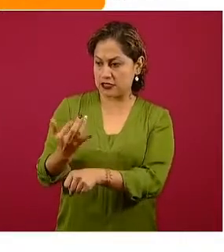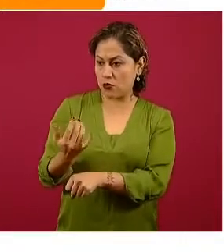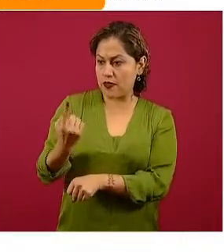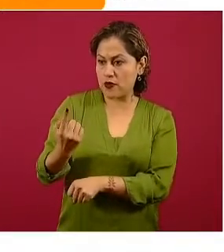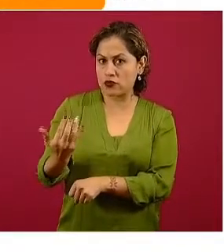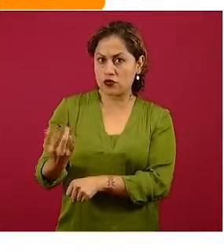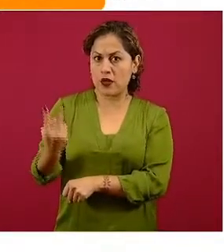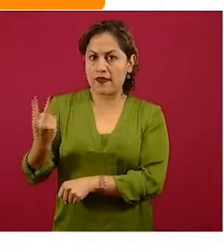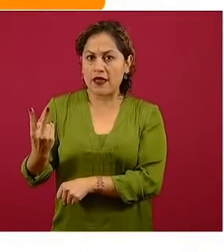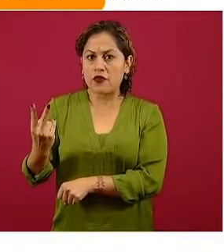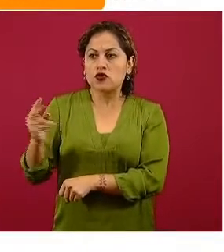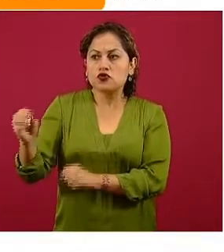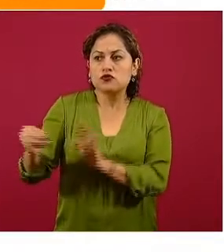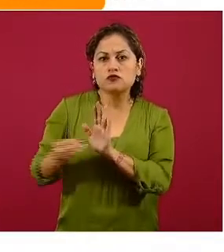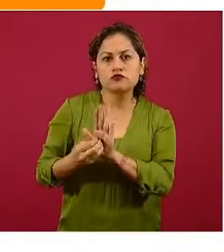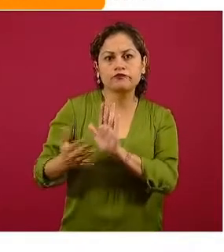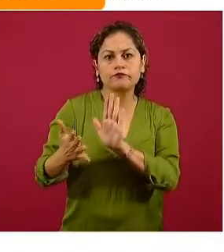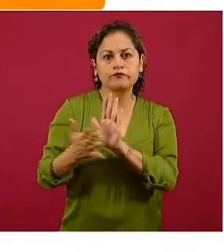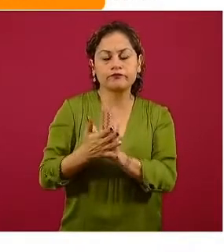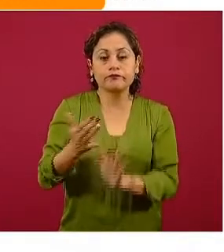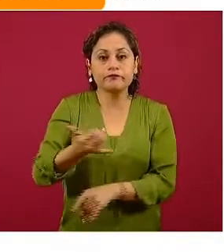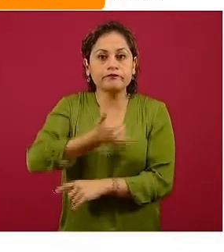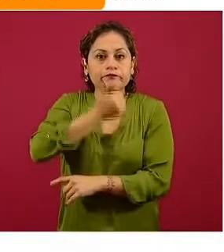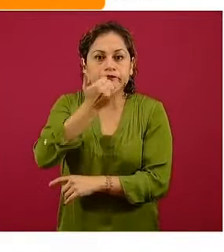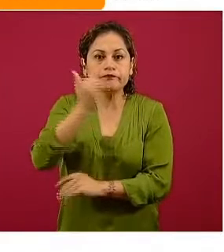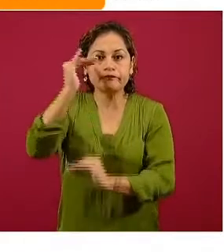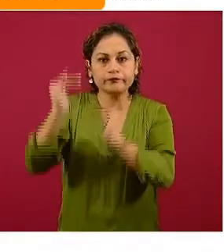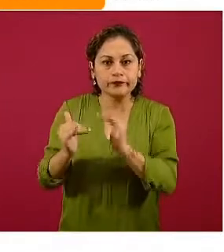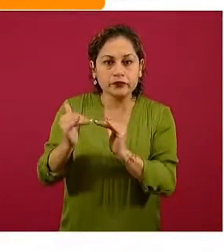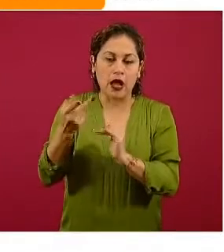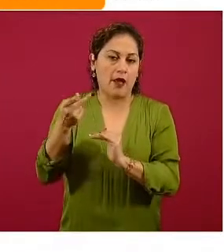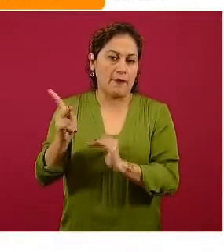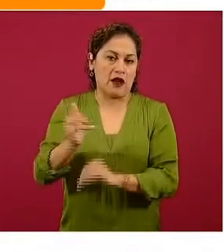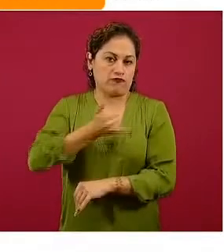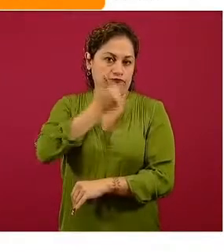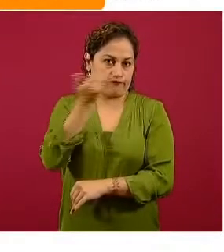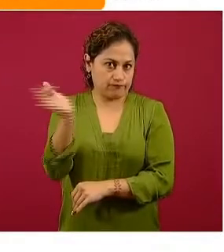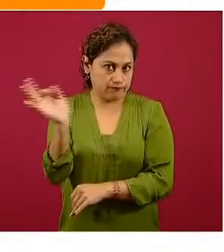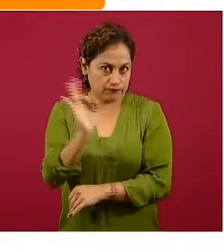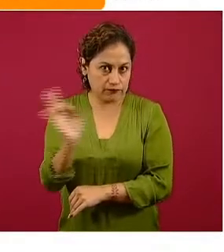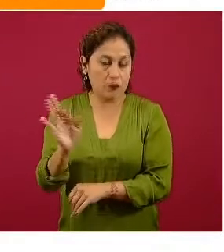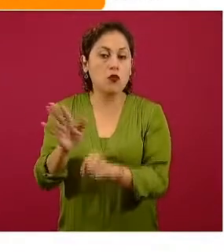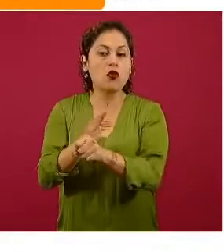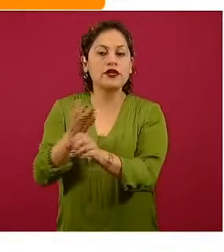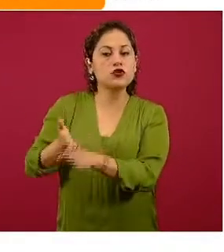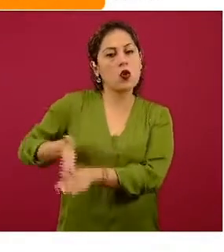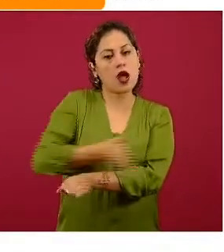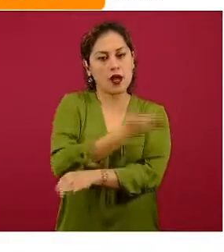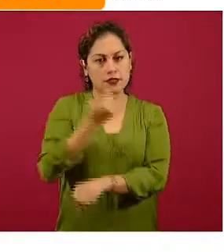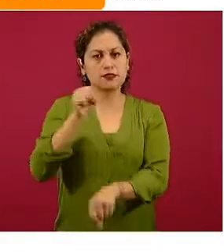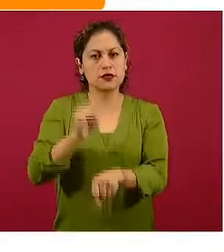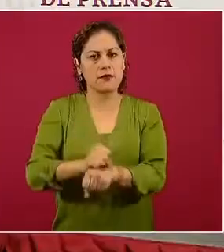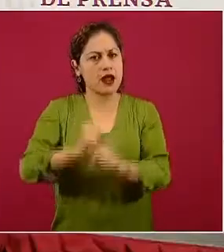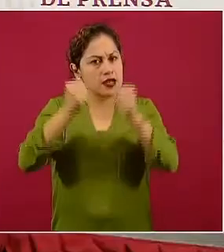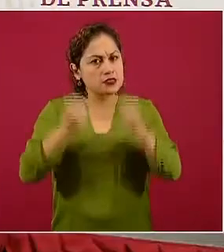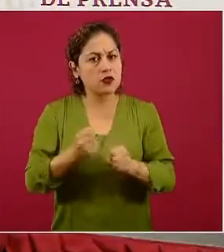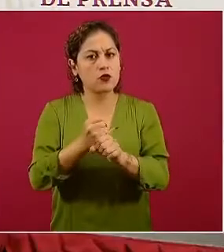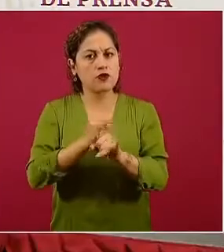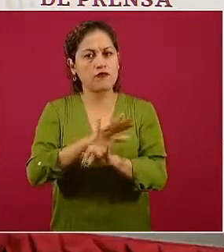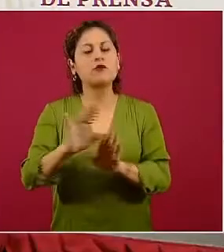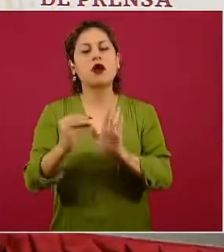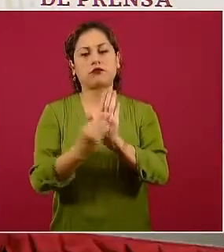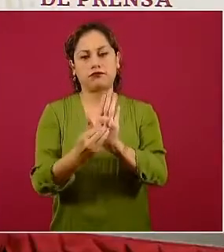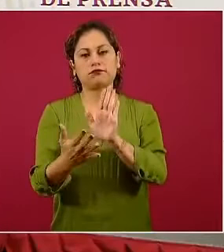descenso, lo cual no es cierto, y por eso presentamos hasta la semana 50 para poder tener una mejor y adecuada